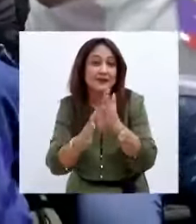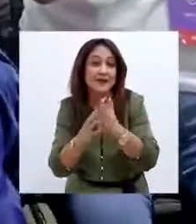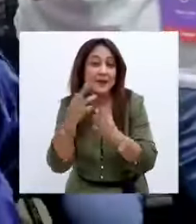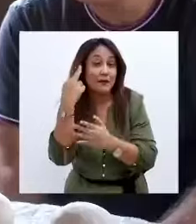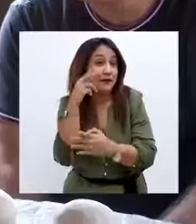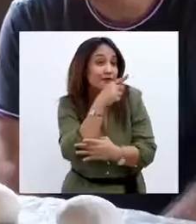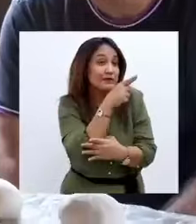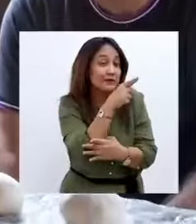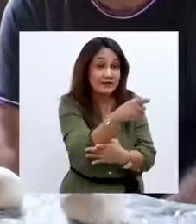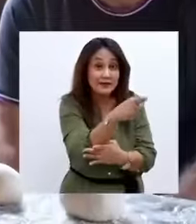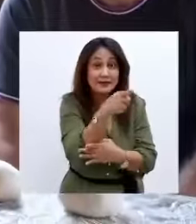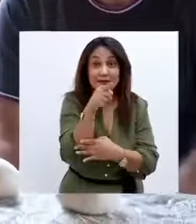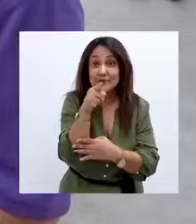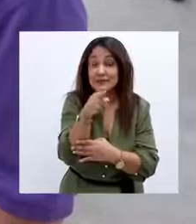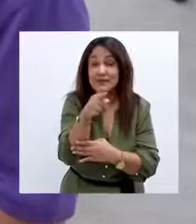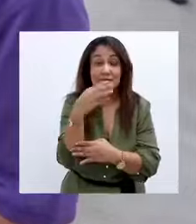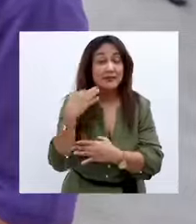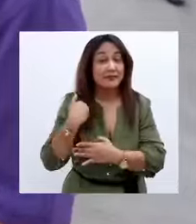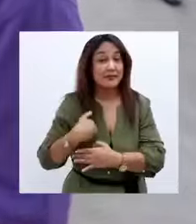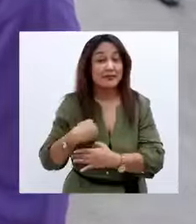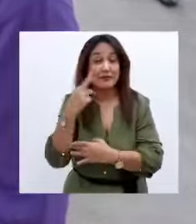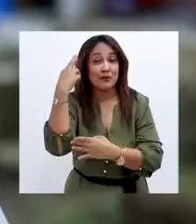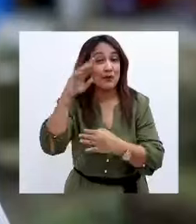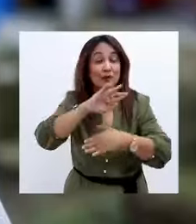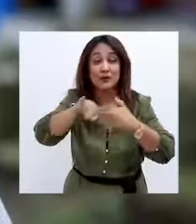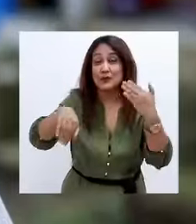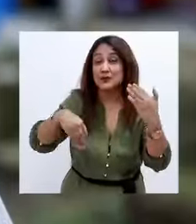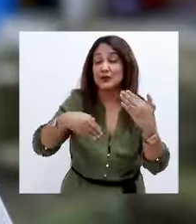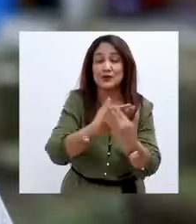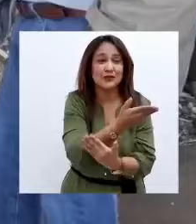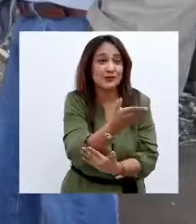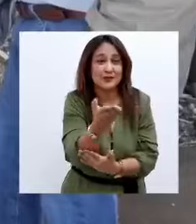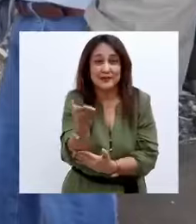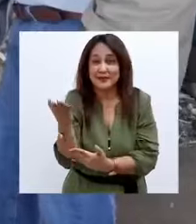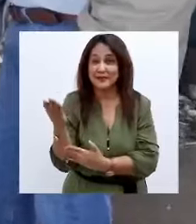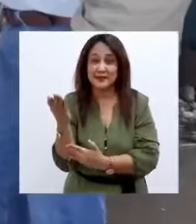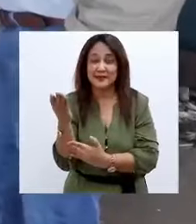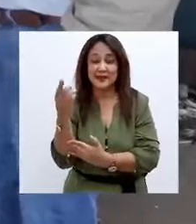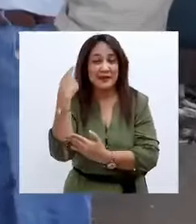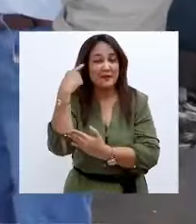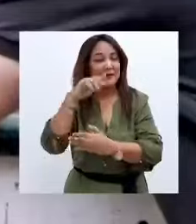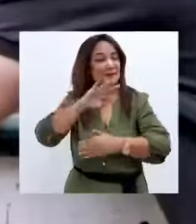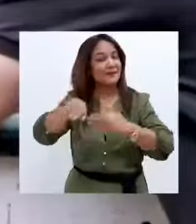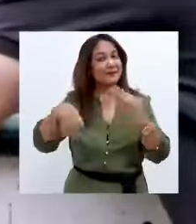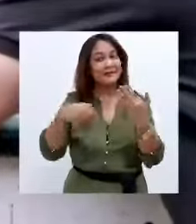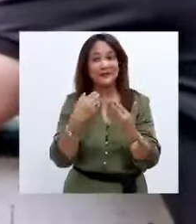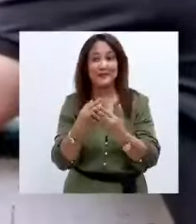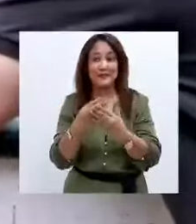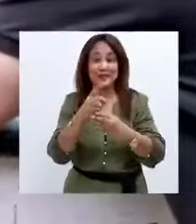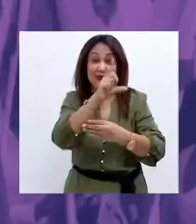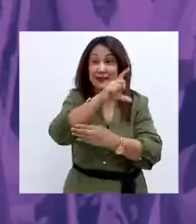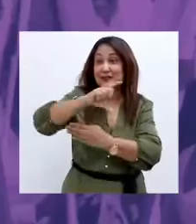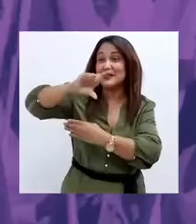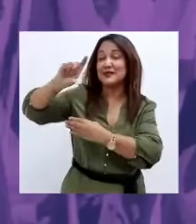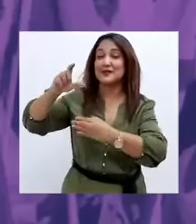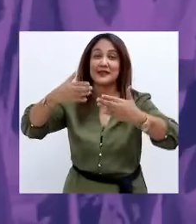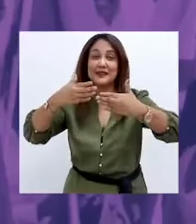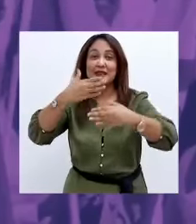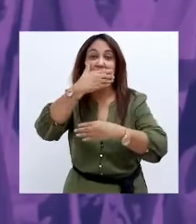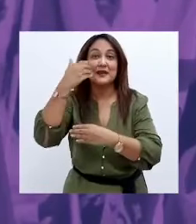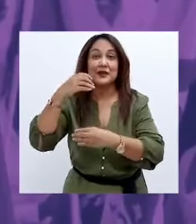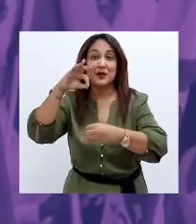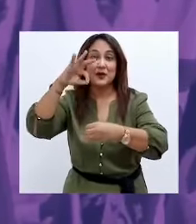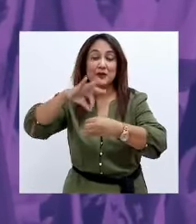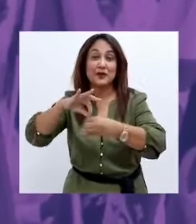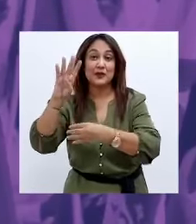todos ellos, es por ella, por él, por ti, es por todos y para todos. Por